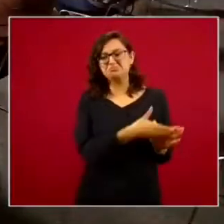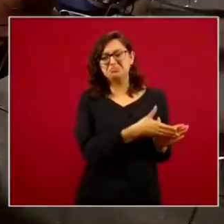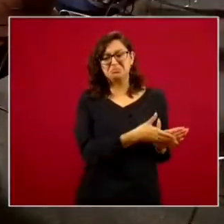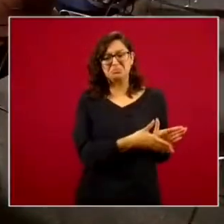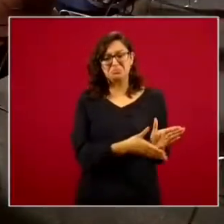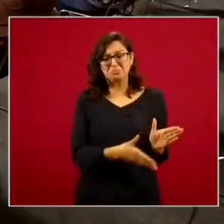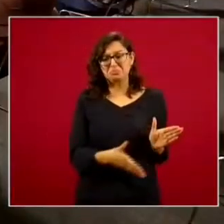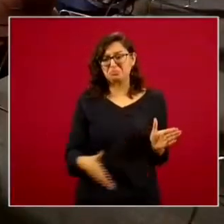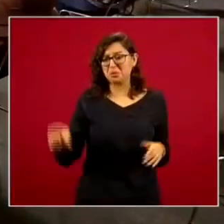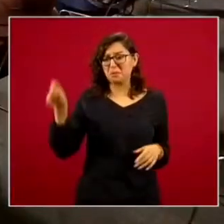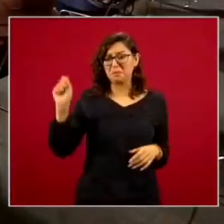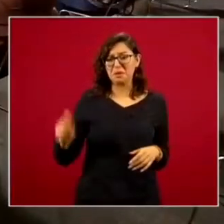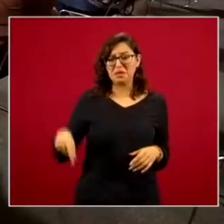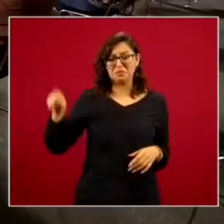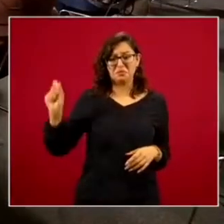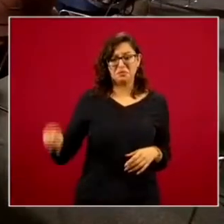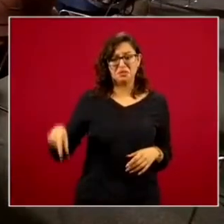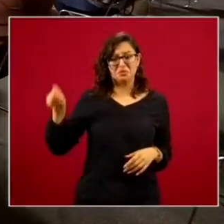hacia adelante.